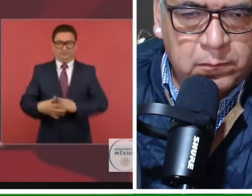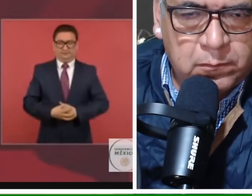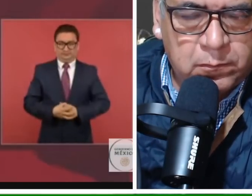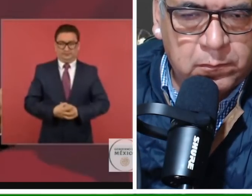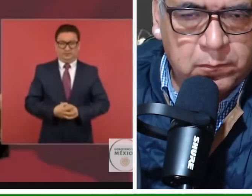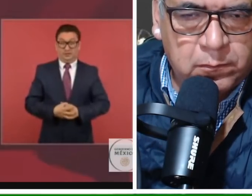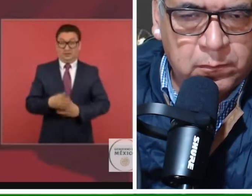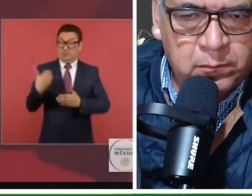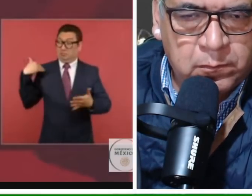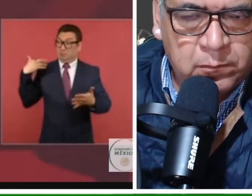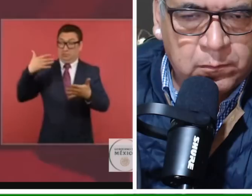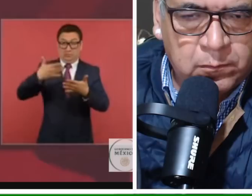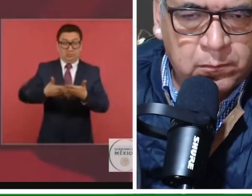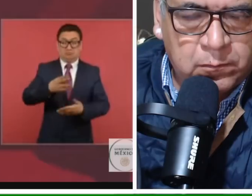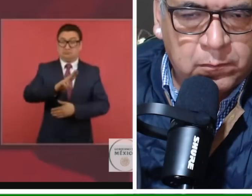Nunca.